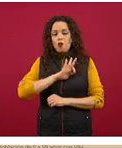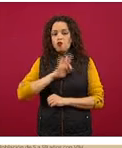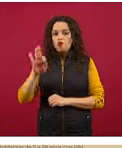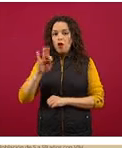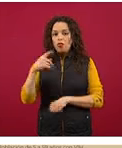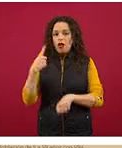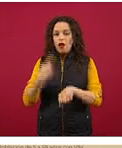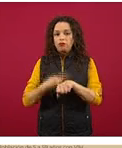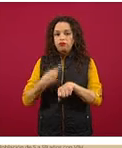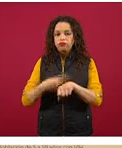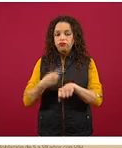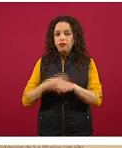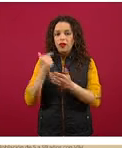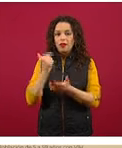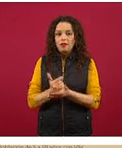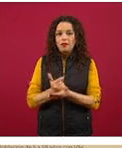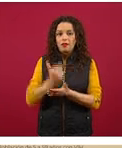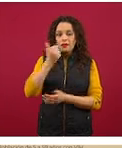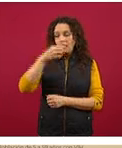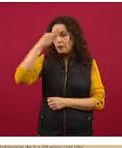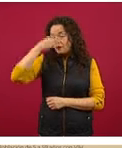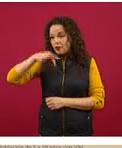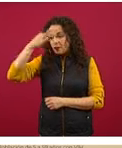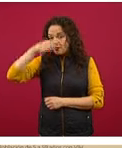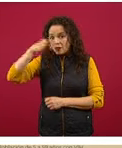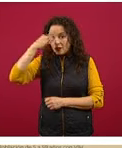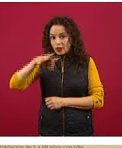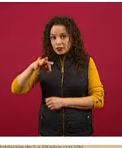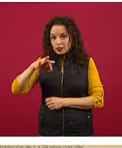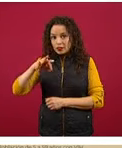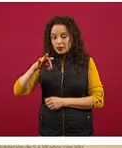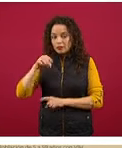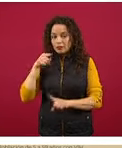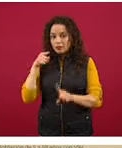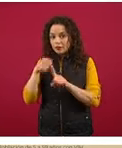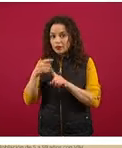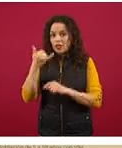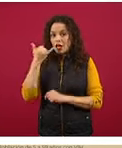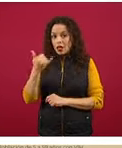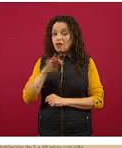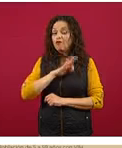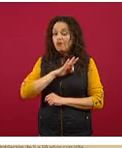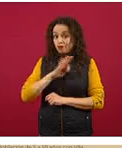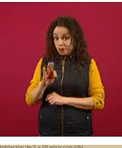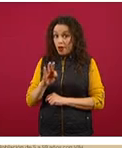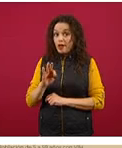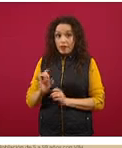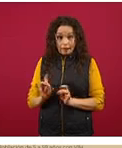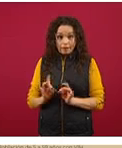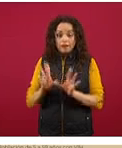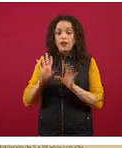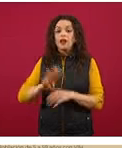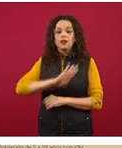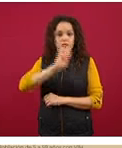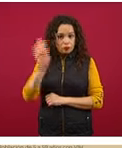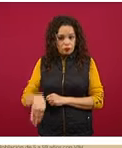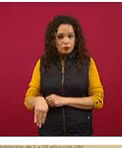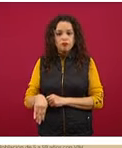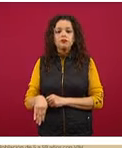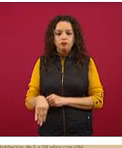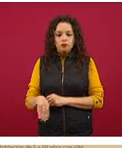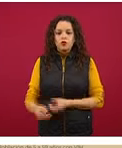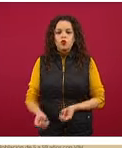un cuadro de influenza grave y de fallecer, se tiene un avance